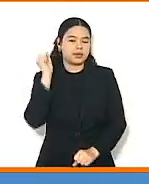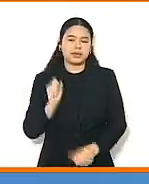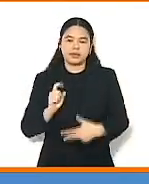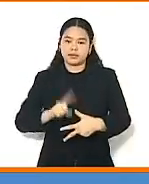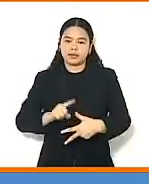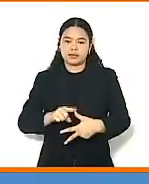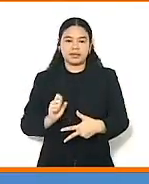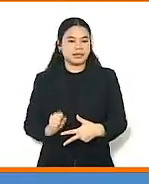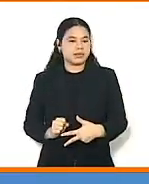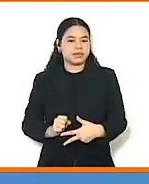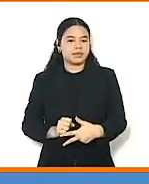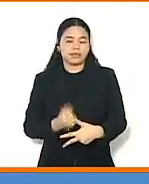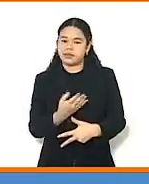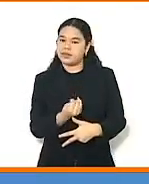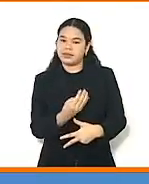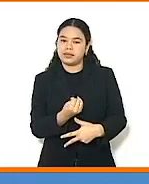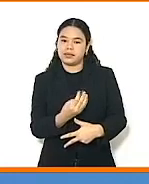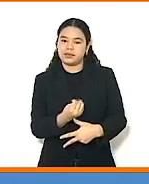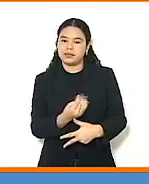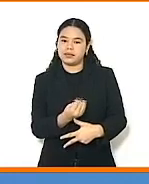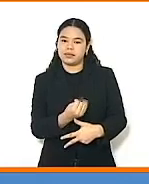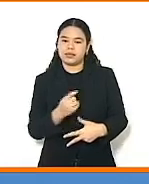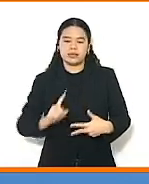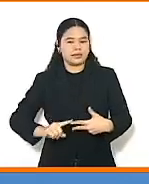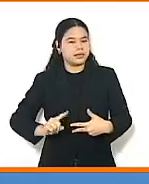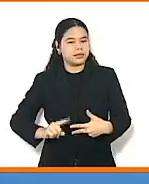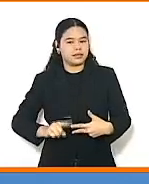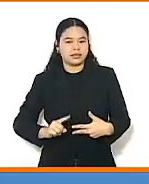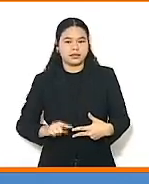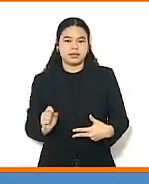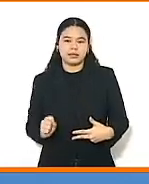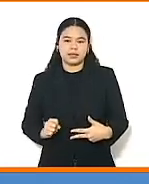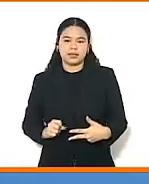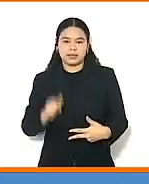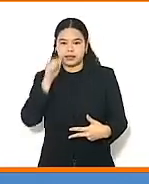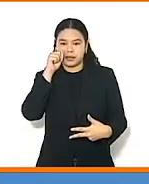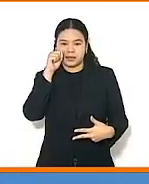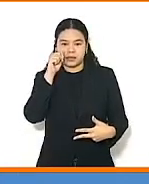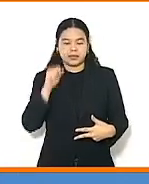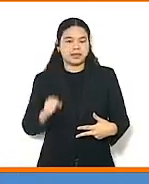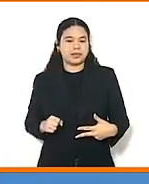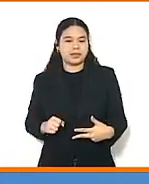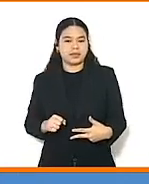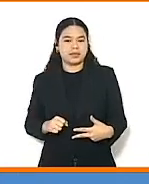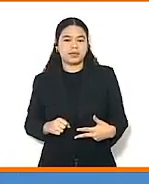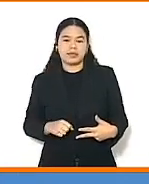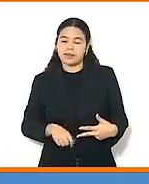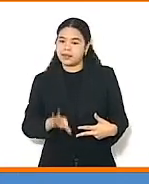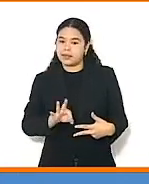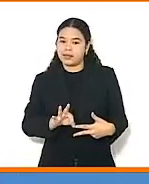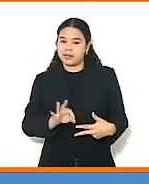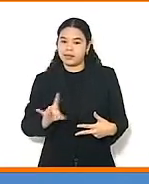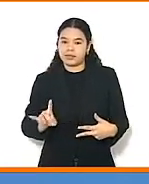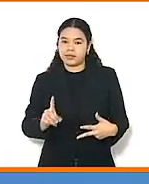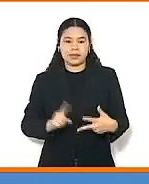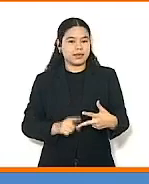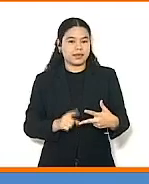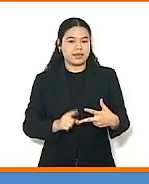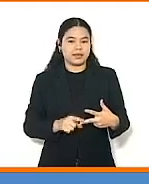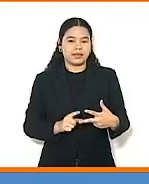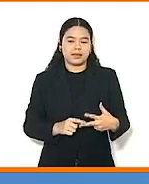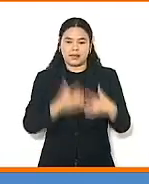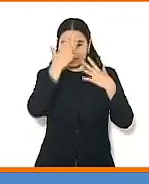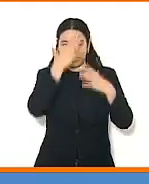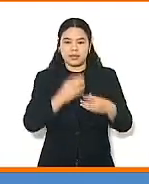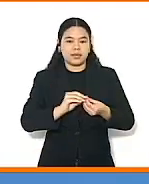es el 14. Segundo número favorecido, atentos, porque es el 98.